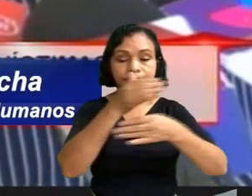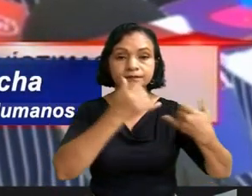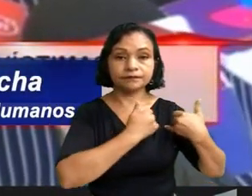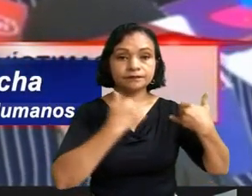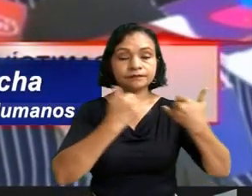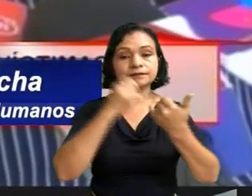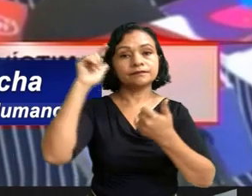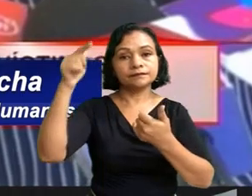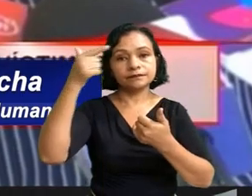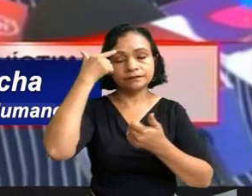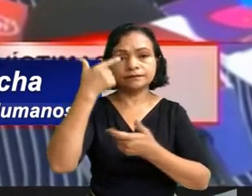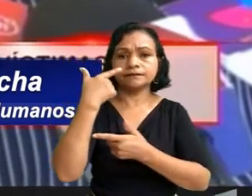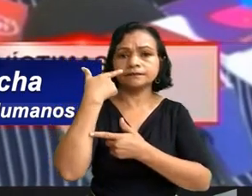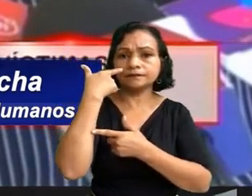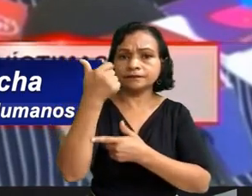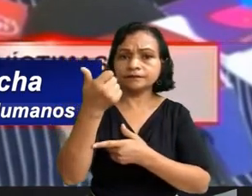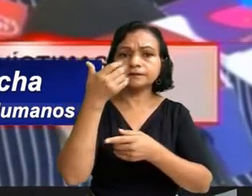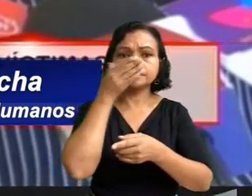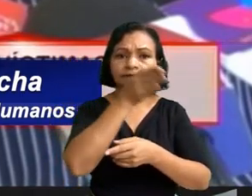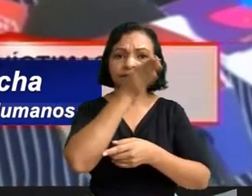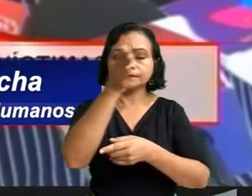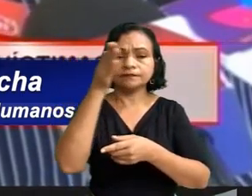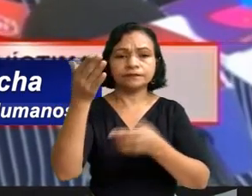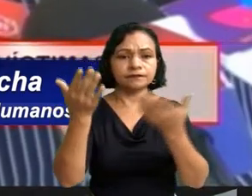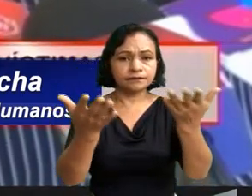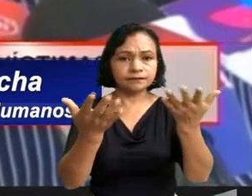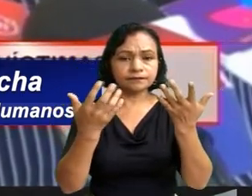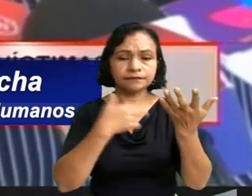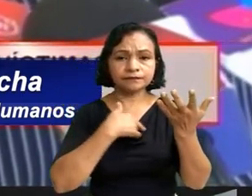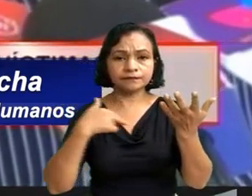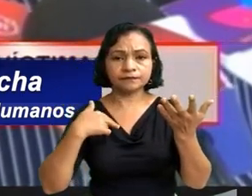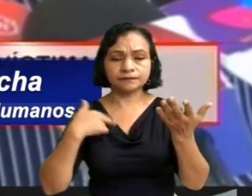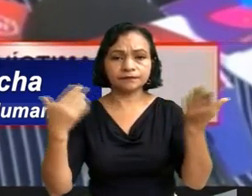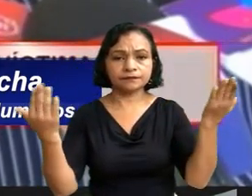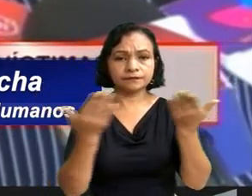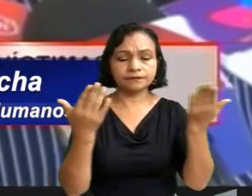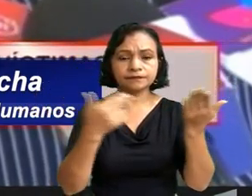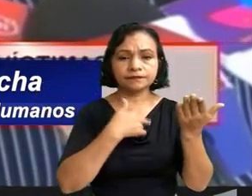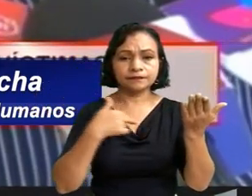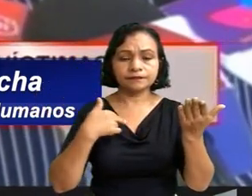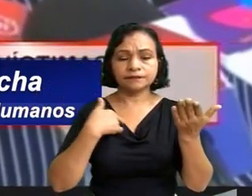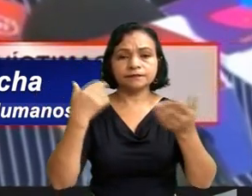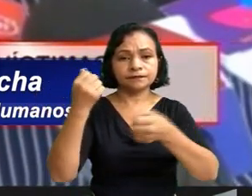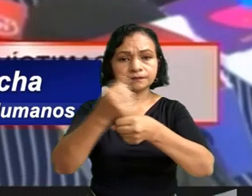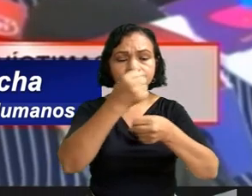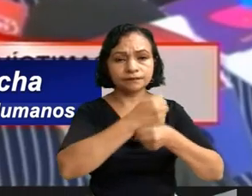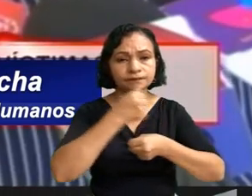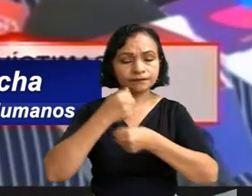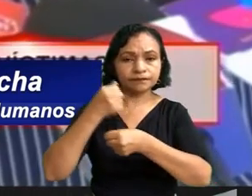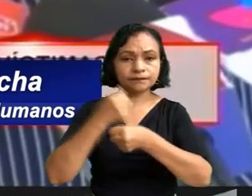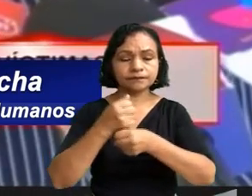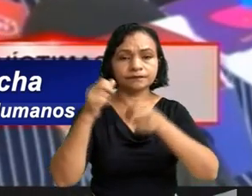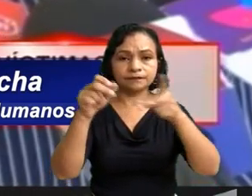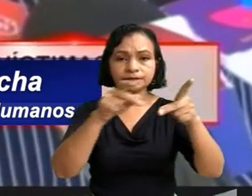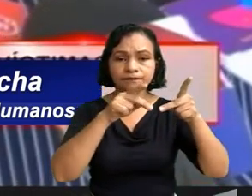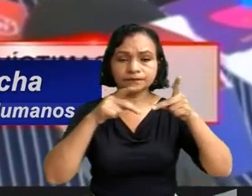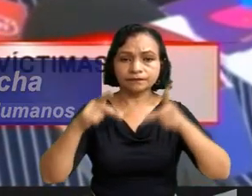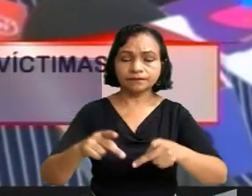para conocer las gestiones o trámites que realizaron el cumplimiento de sus funciones